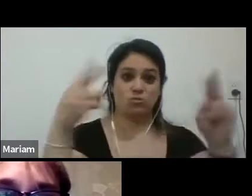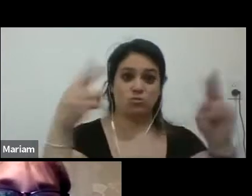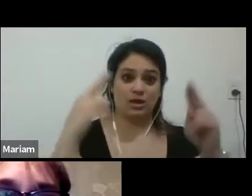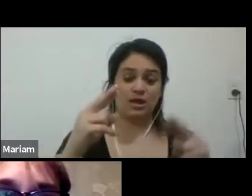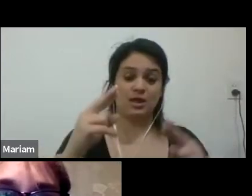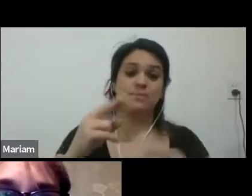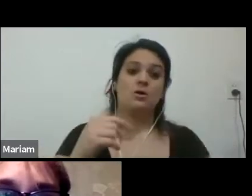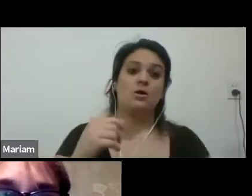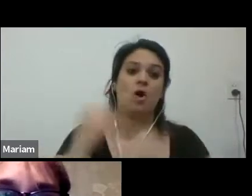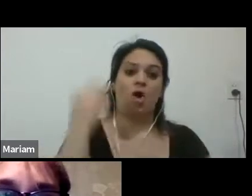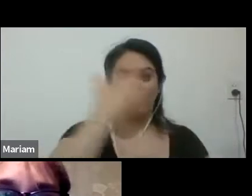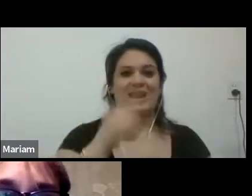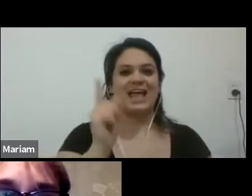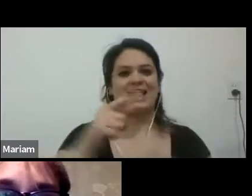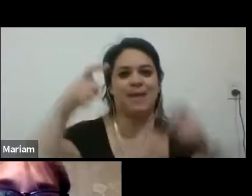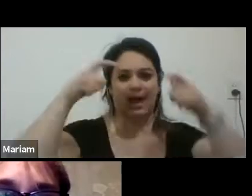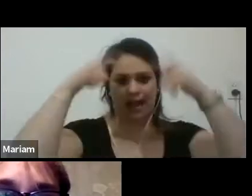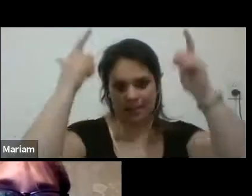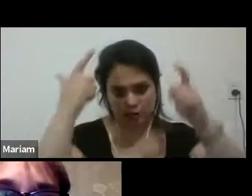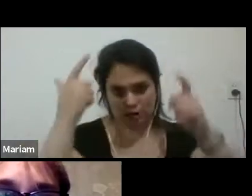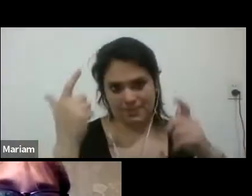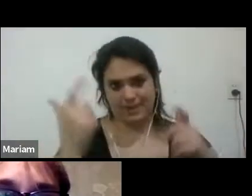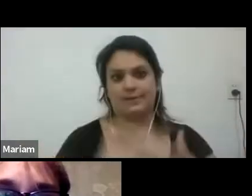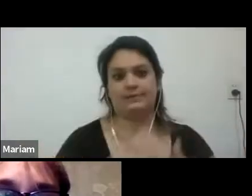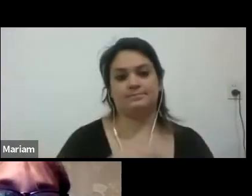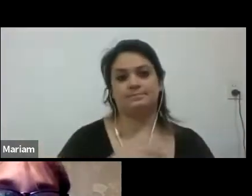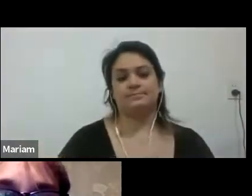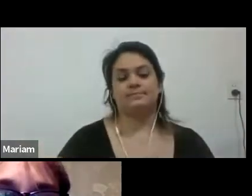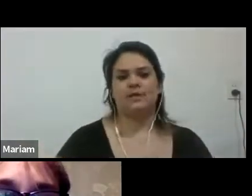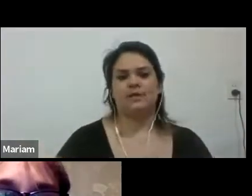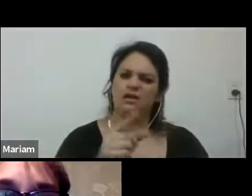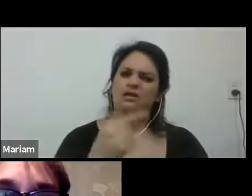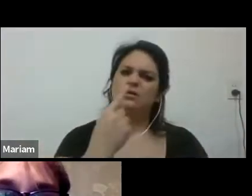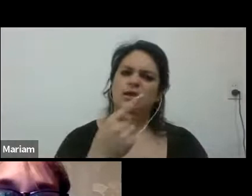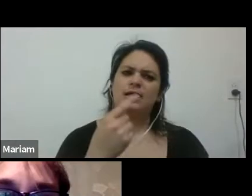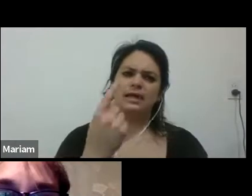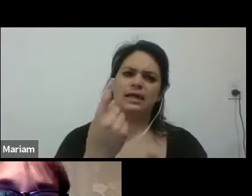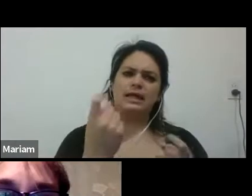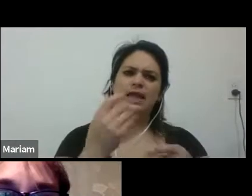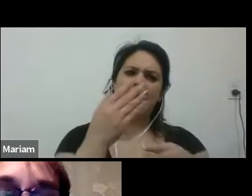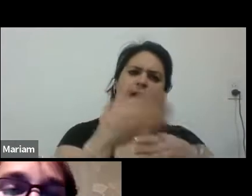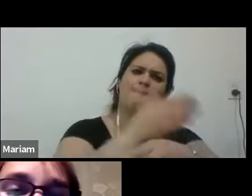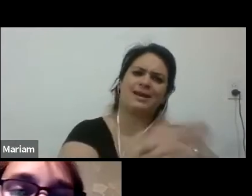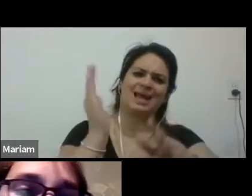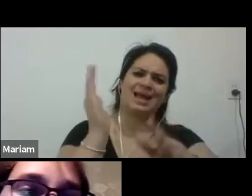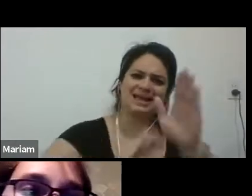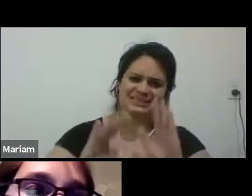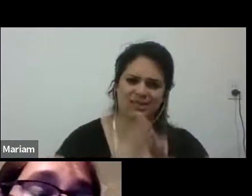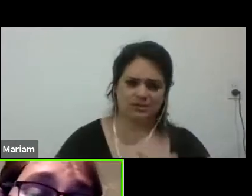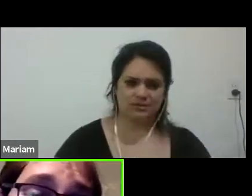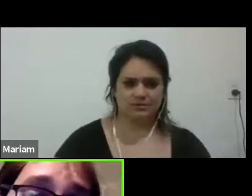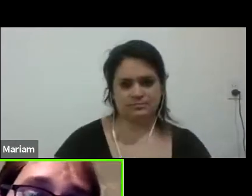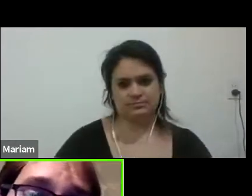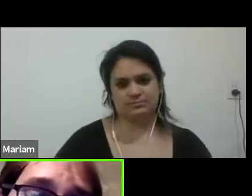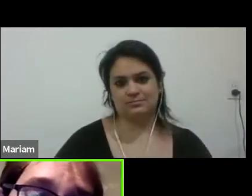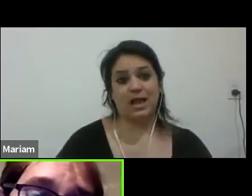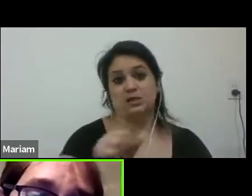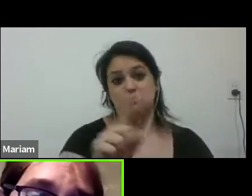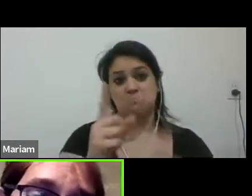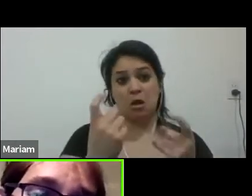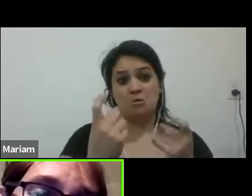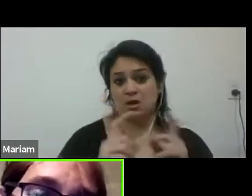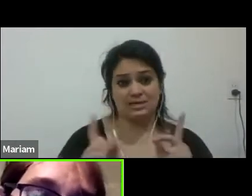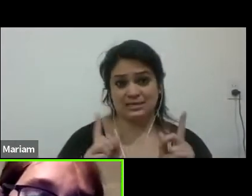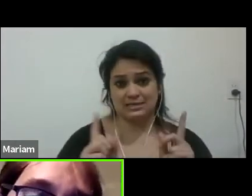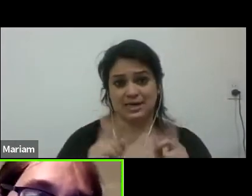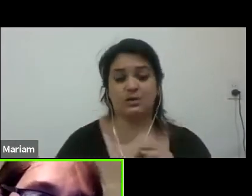gastronomía por otro lado nos preguntan si es necesario realizar el pre no no es necesario nosotros